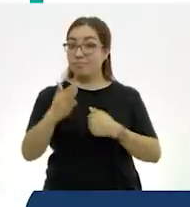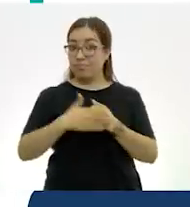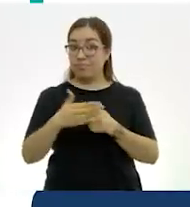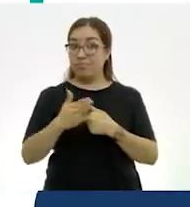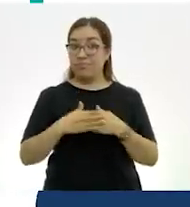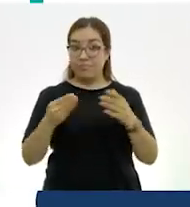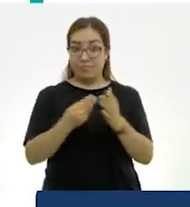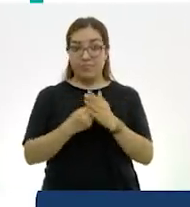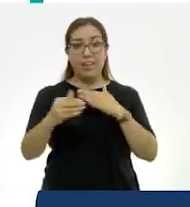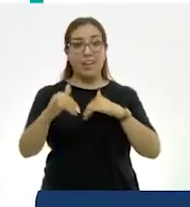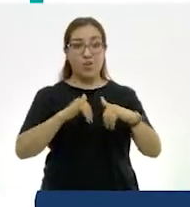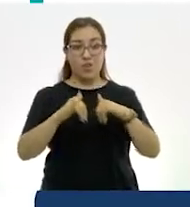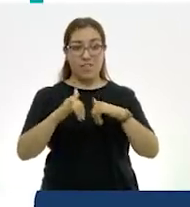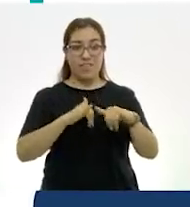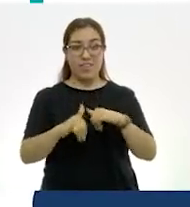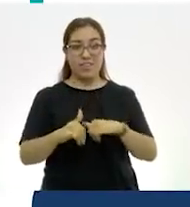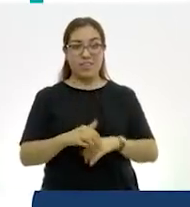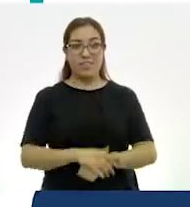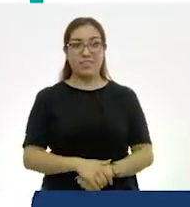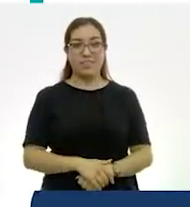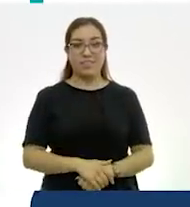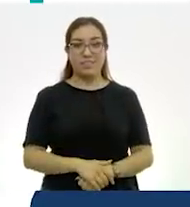Continuamos con geografía.